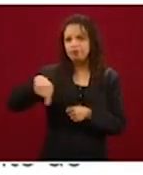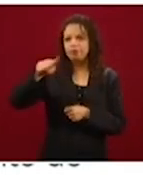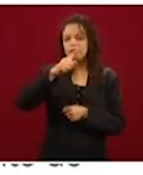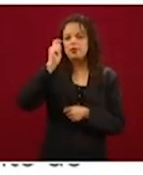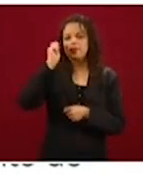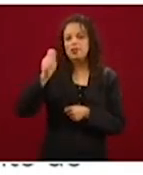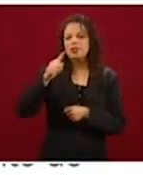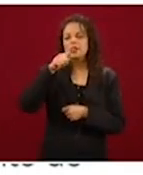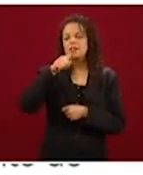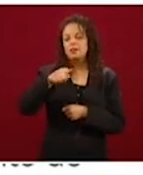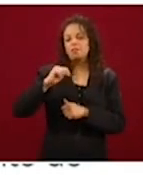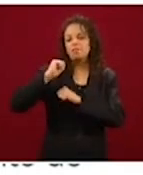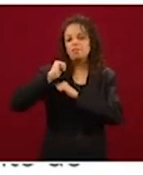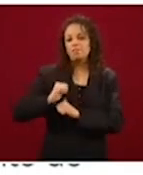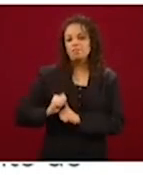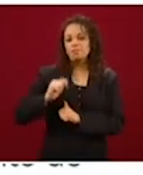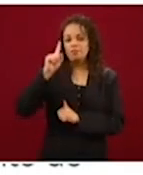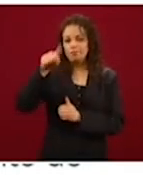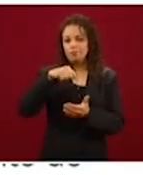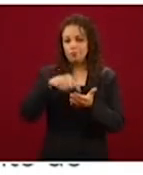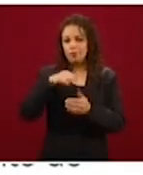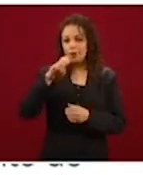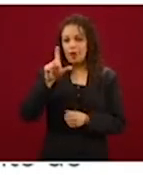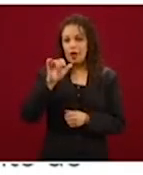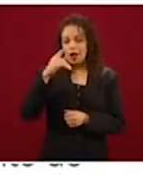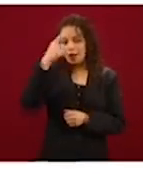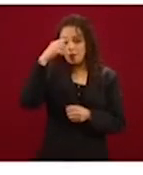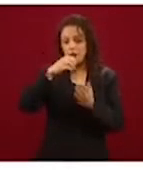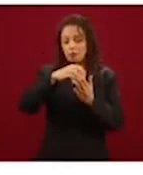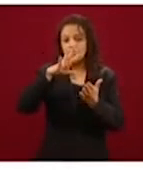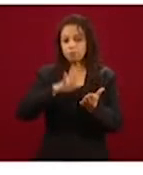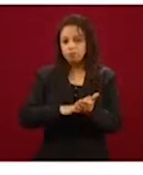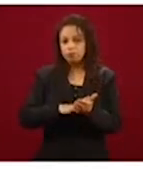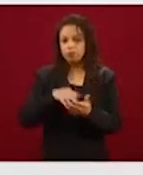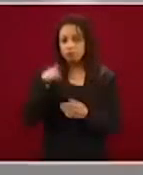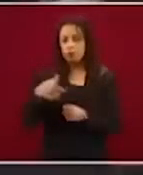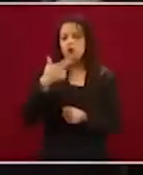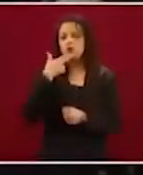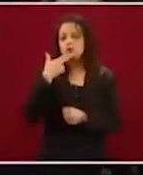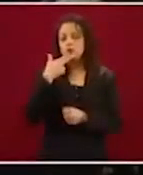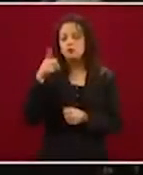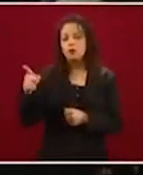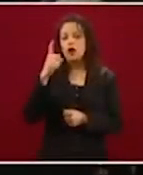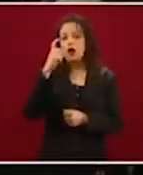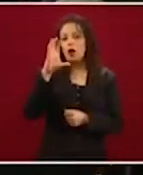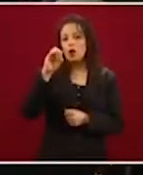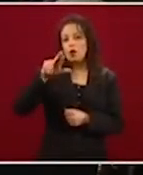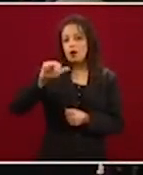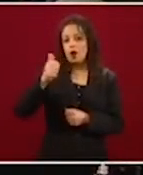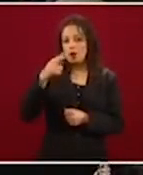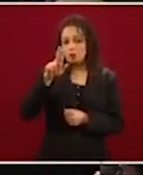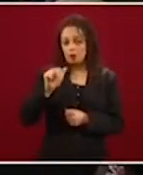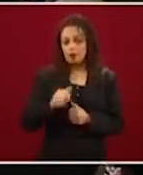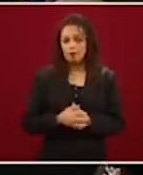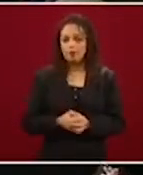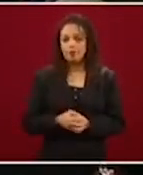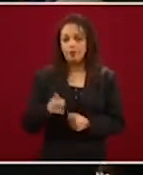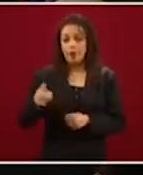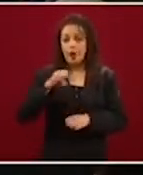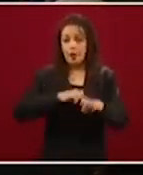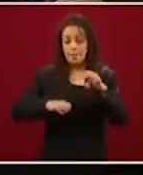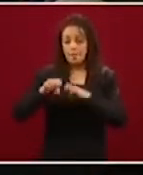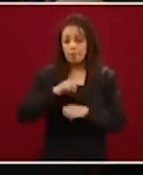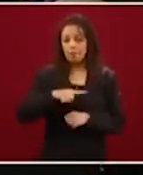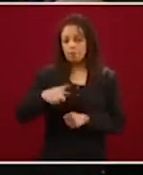para registrar el nuevo huso ante conagua la empresa ha expresado un compromiso adicional de